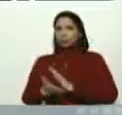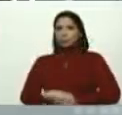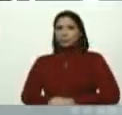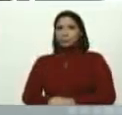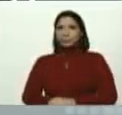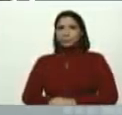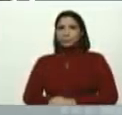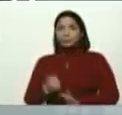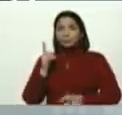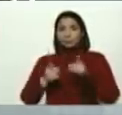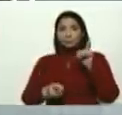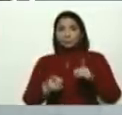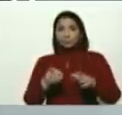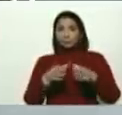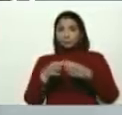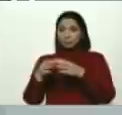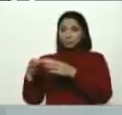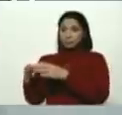Si algún sector